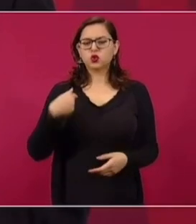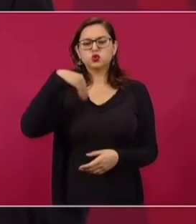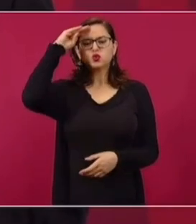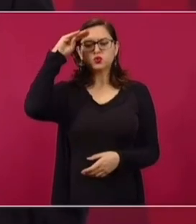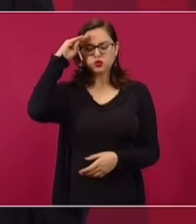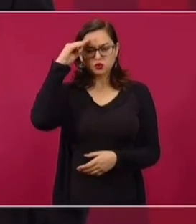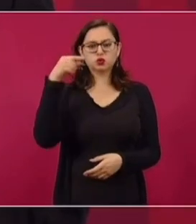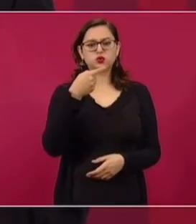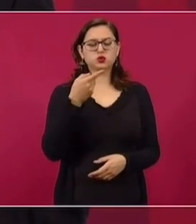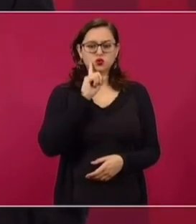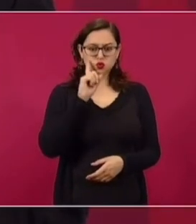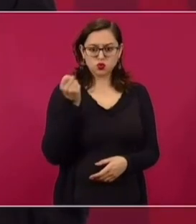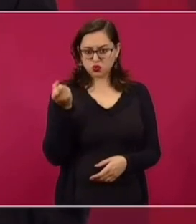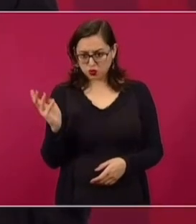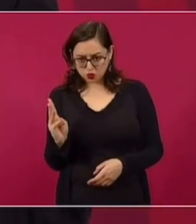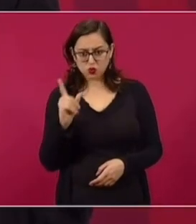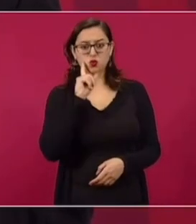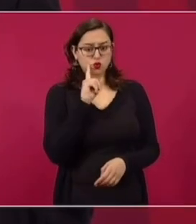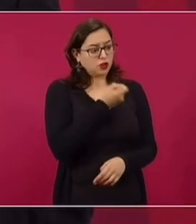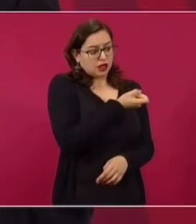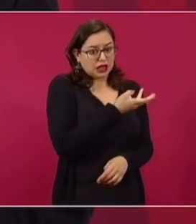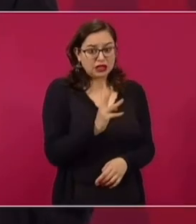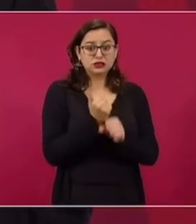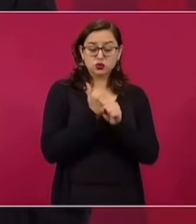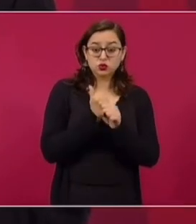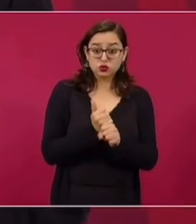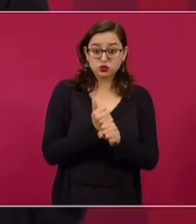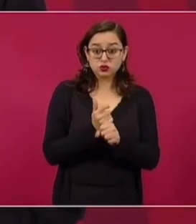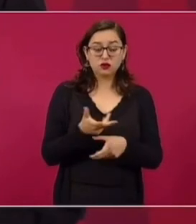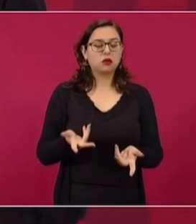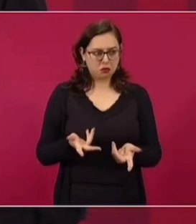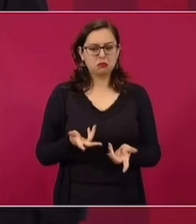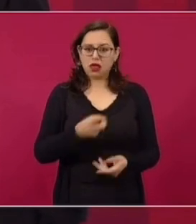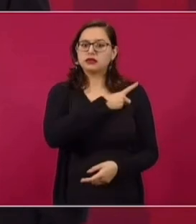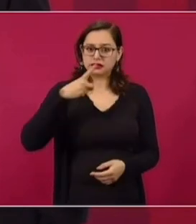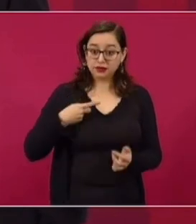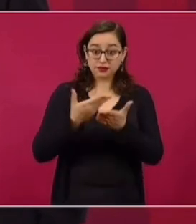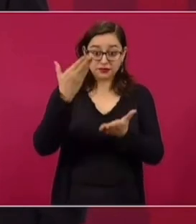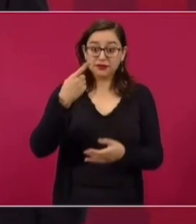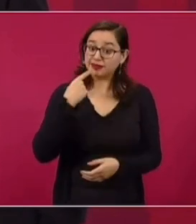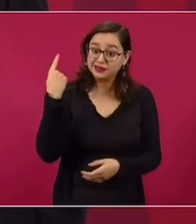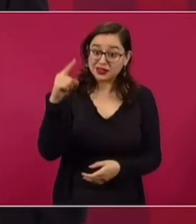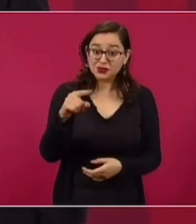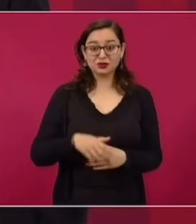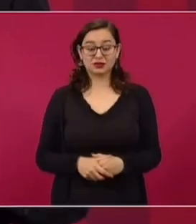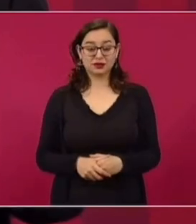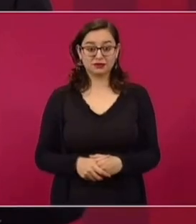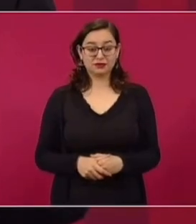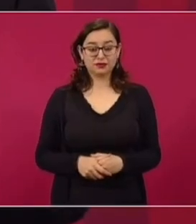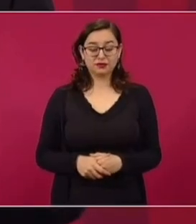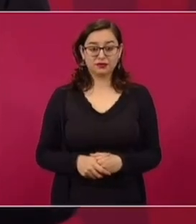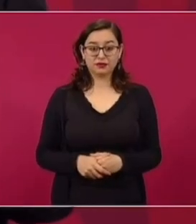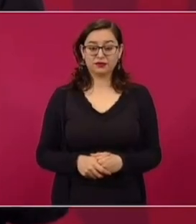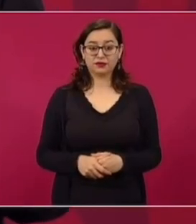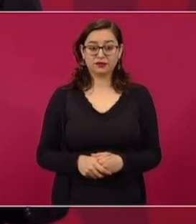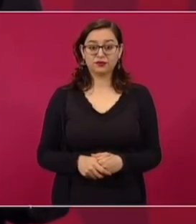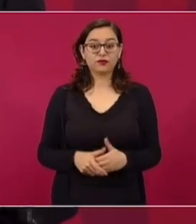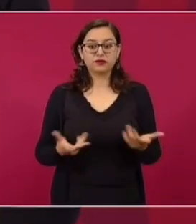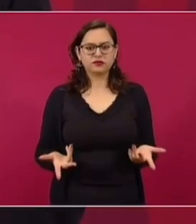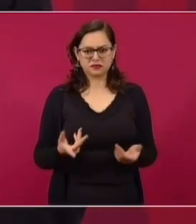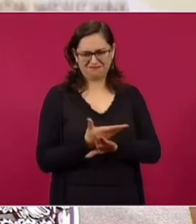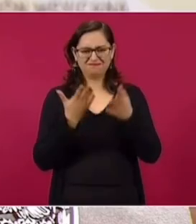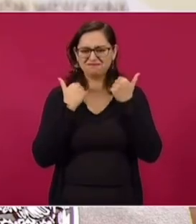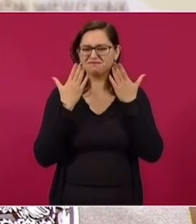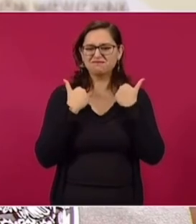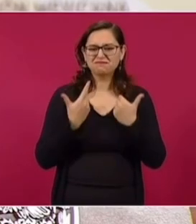compañeras, mujeres, deben de acudir a presentar denuncia, porque ya no hay